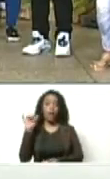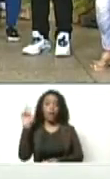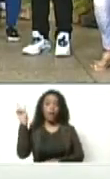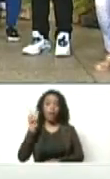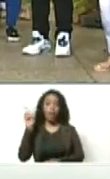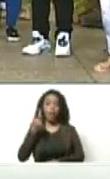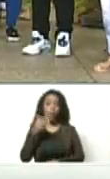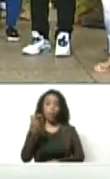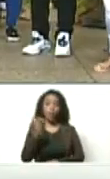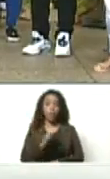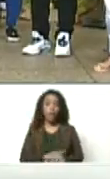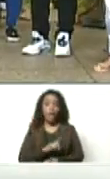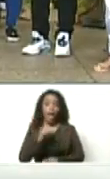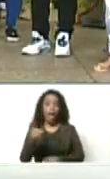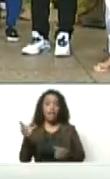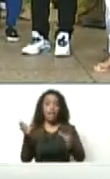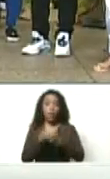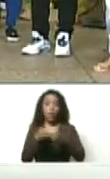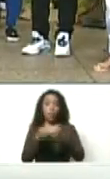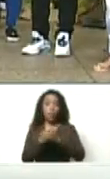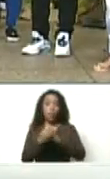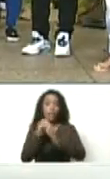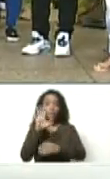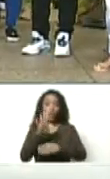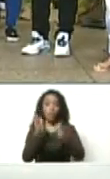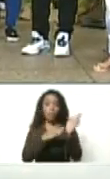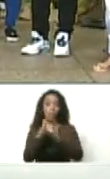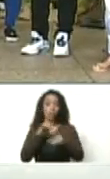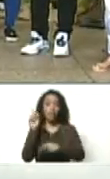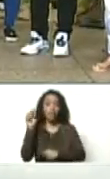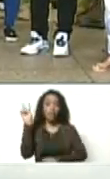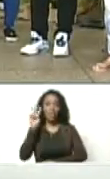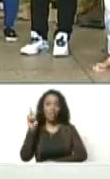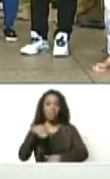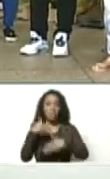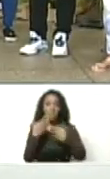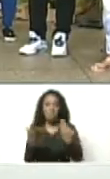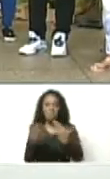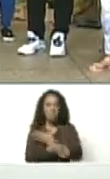ustedes. Esa comuna 5 de marzo, ¿de qué parte del valle es?